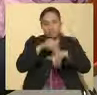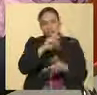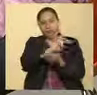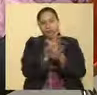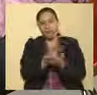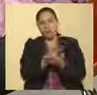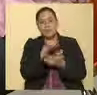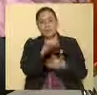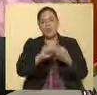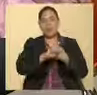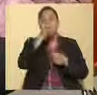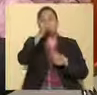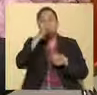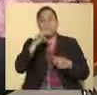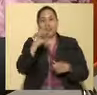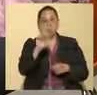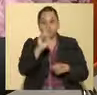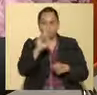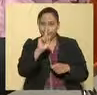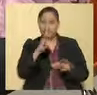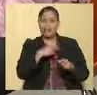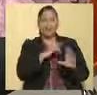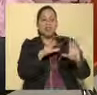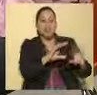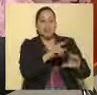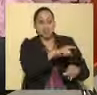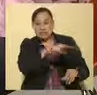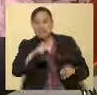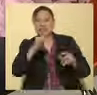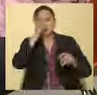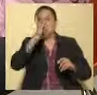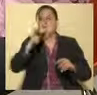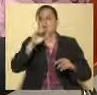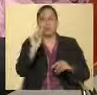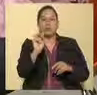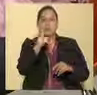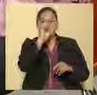no a la violencia, a educar a los hijos para que sean respetuosos con los demás.